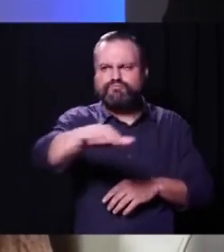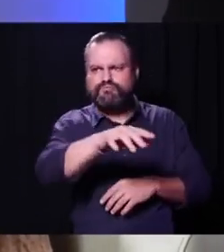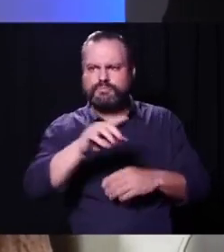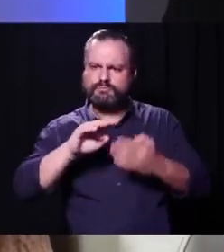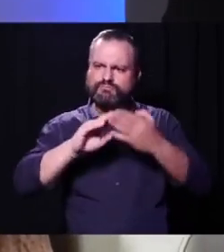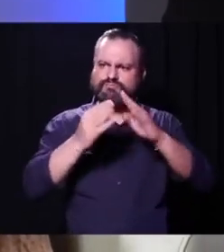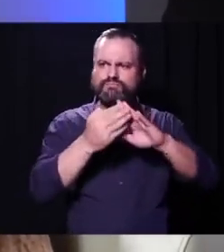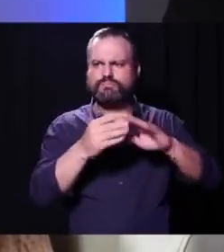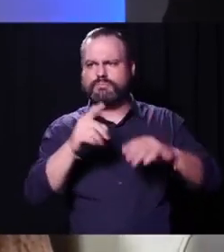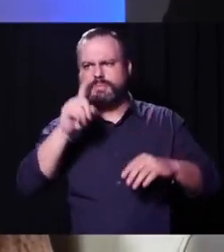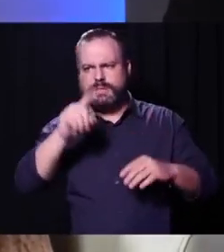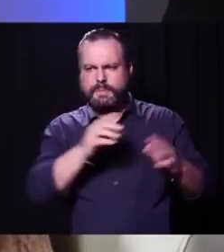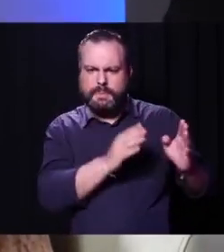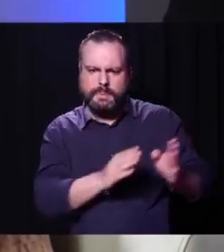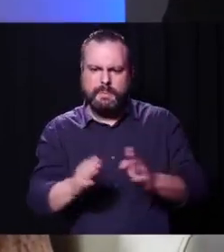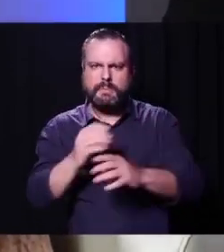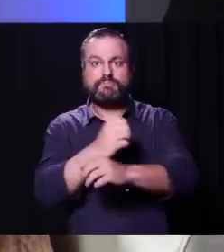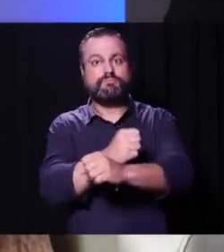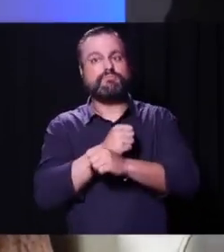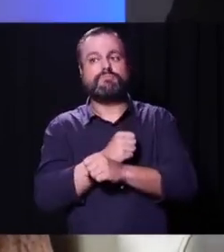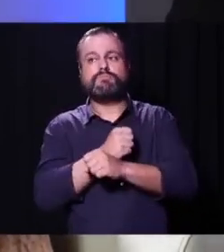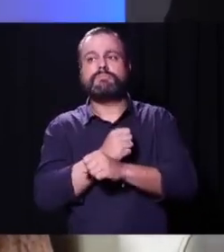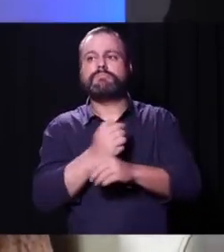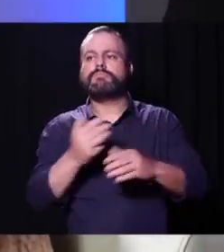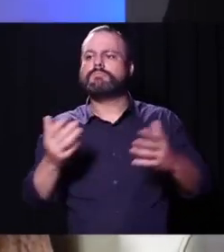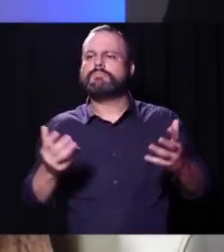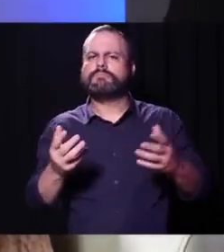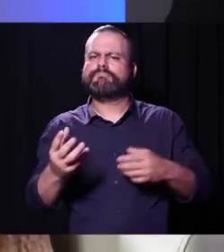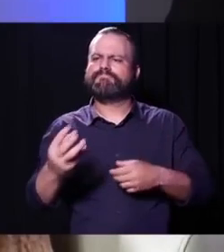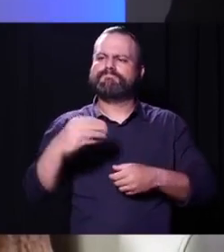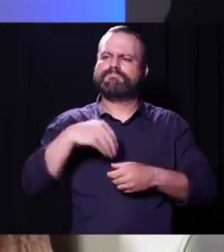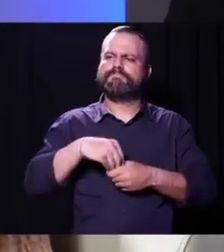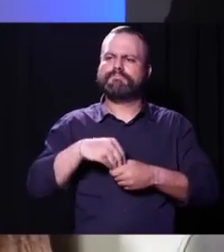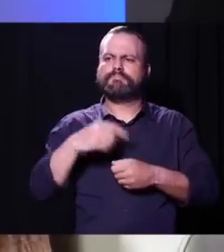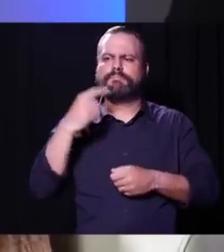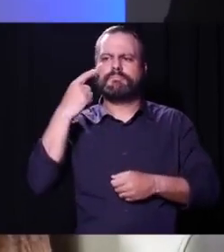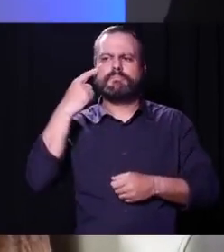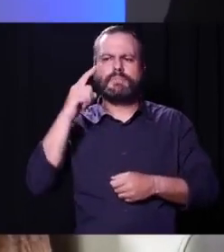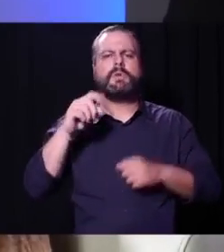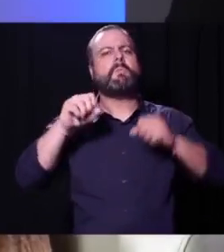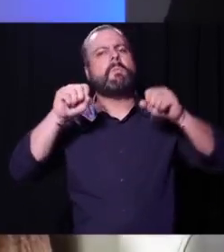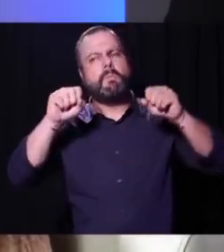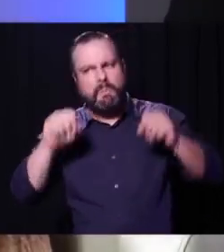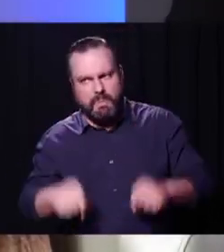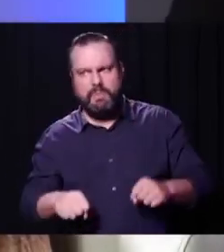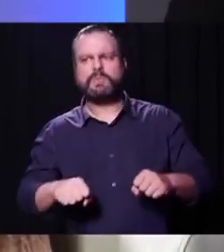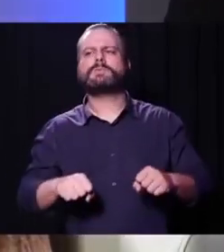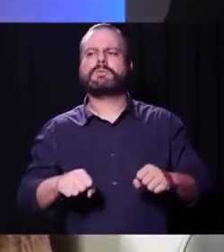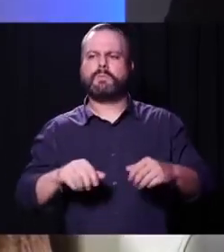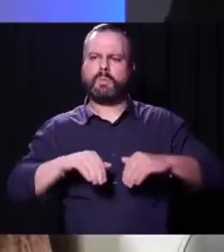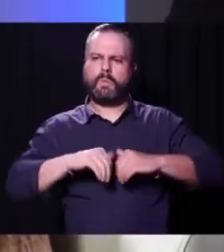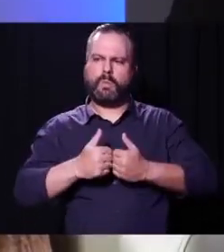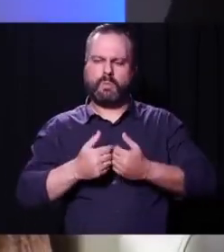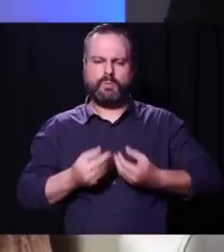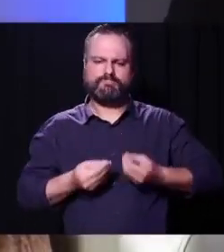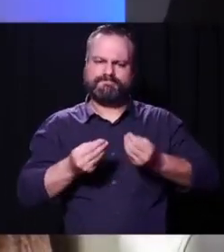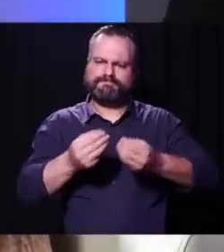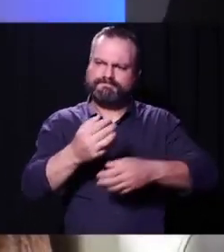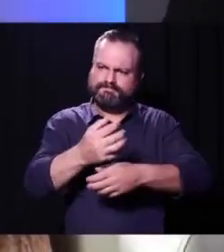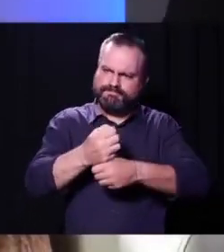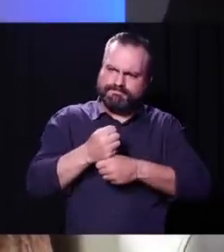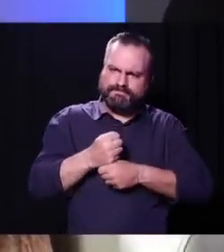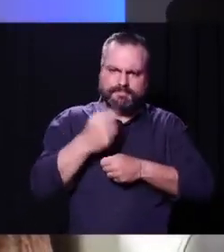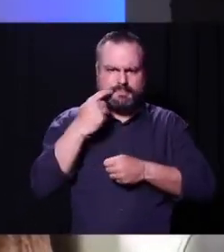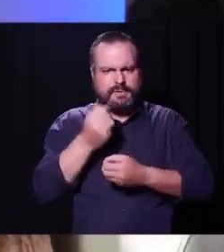clases sociales, entiendan que se tiene que cambiar. O sea, ¿cuáles serían las decisiones para crear esos nuevos hábitos ciudadanos, esa nueva mentalidad